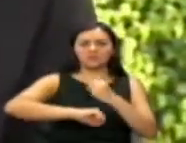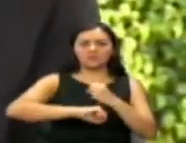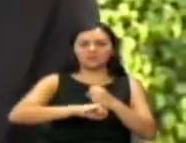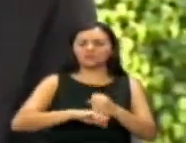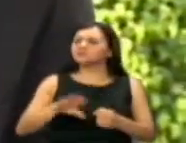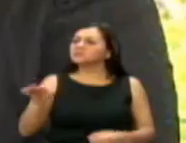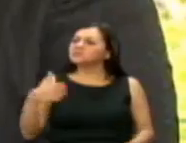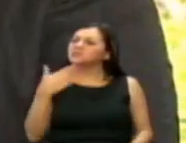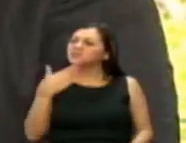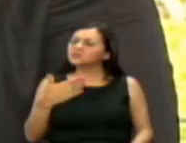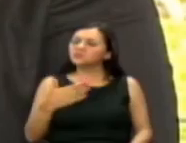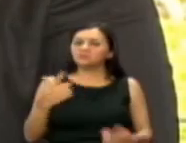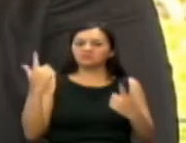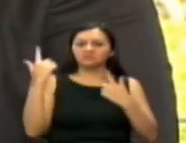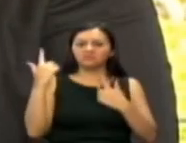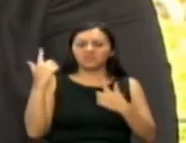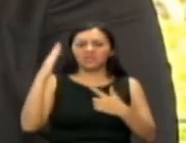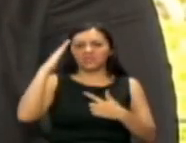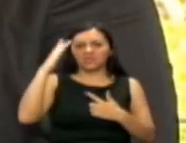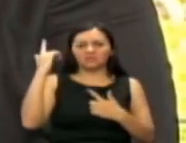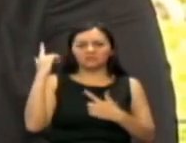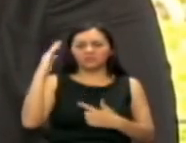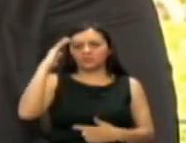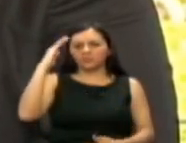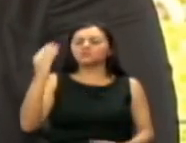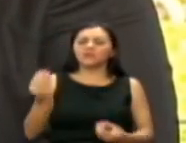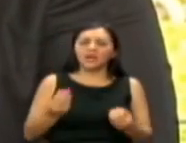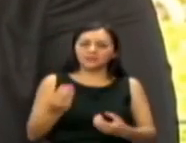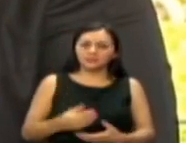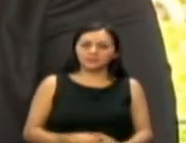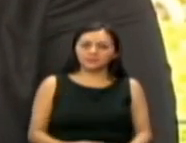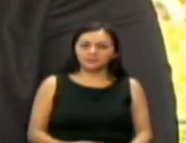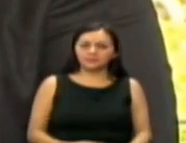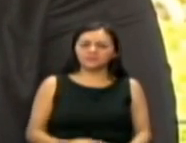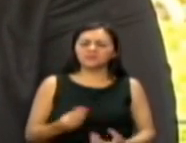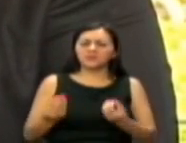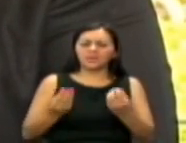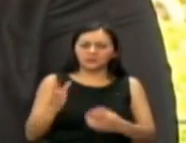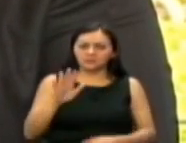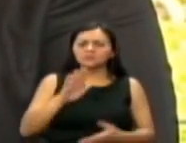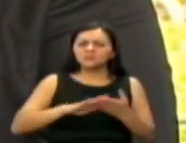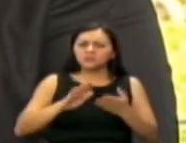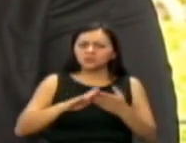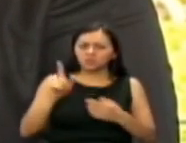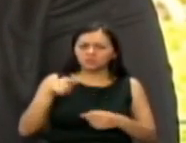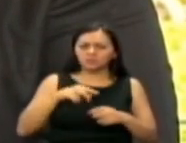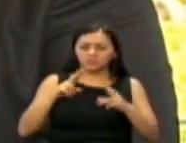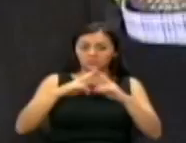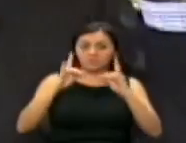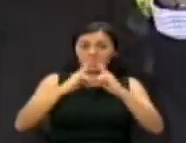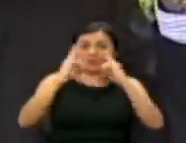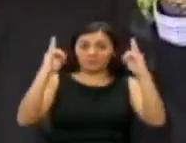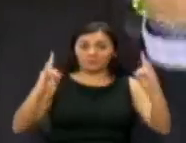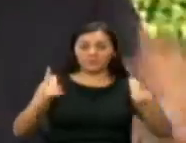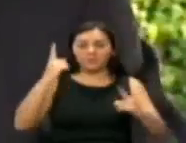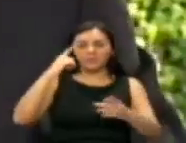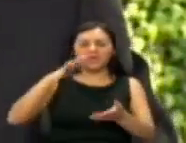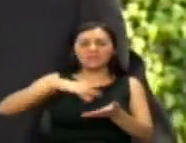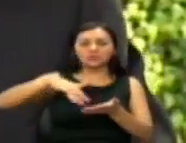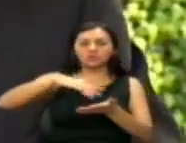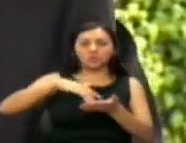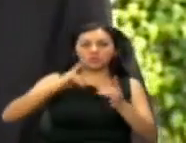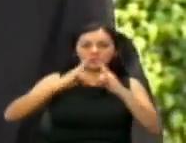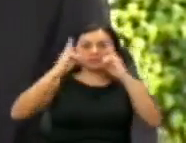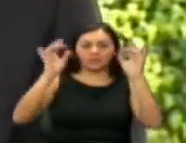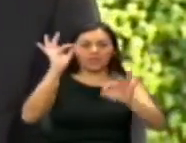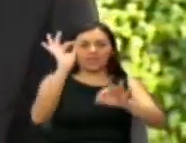habido militarización de la zona, presencia de policía. ¿Y qué quiere que haga si cuando fueron a acampar los de la ENAMI para hacer estudio ambiental, les